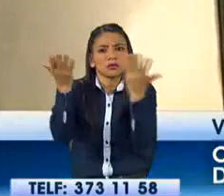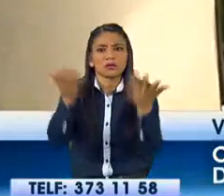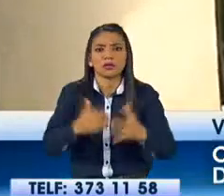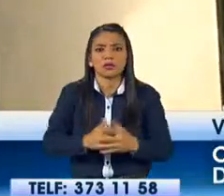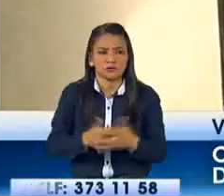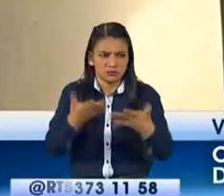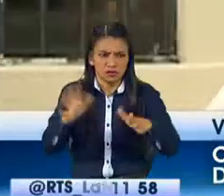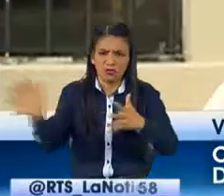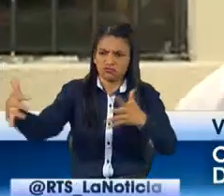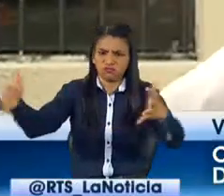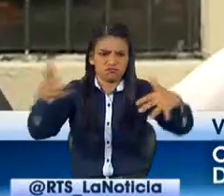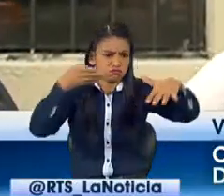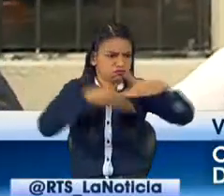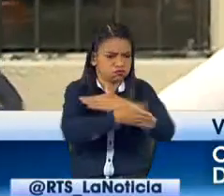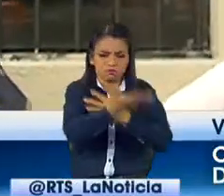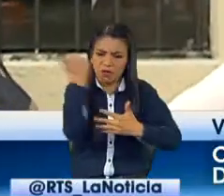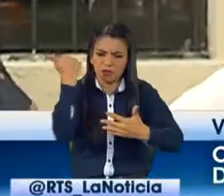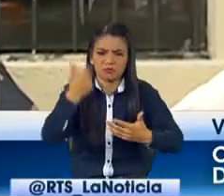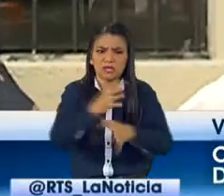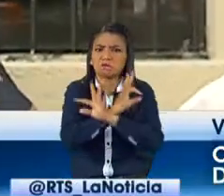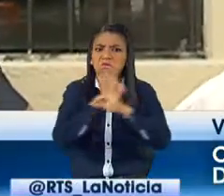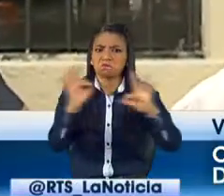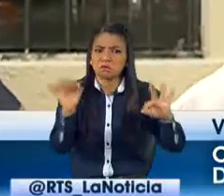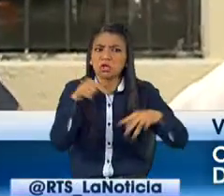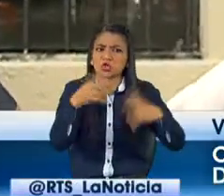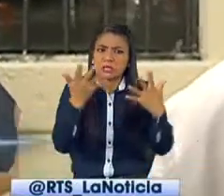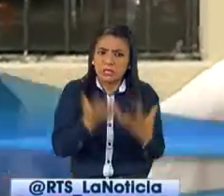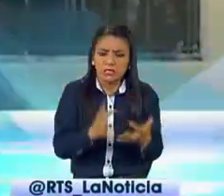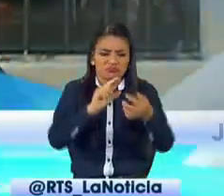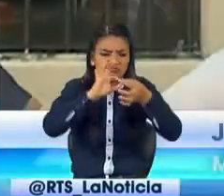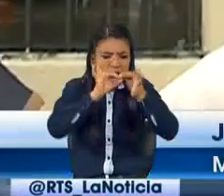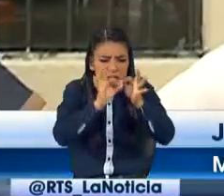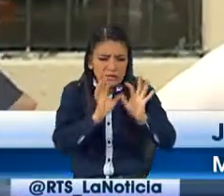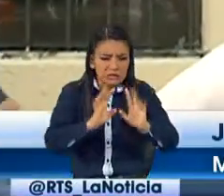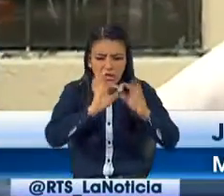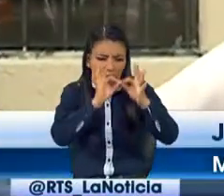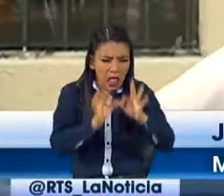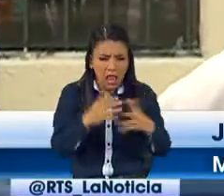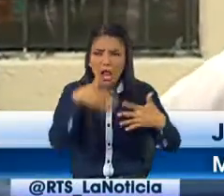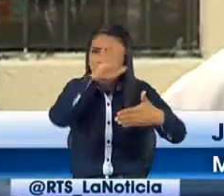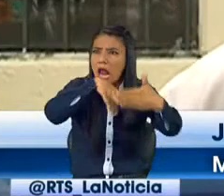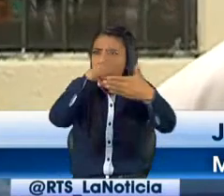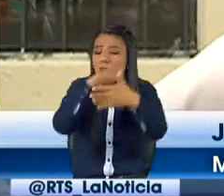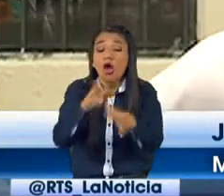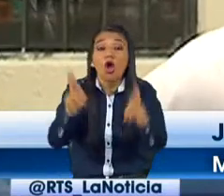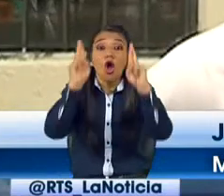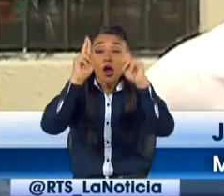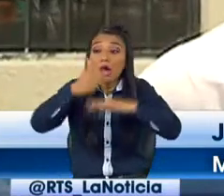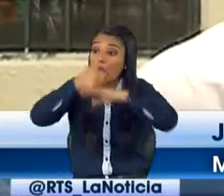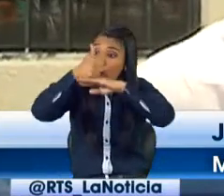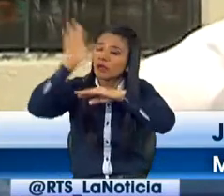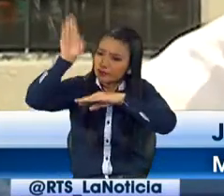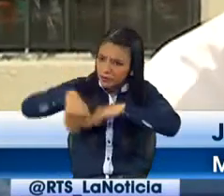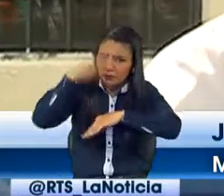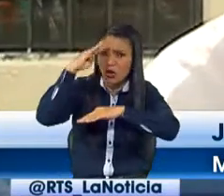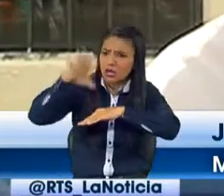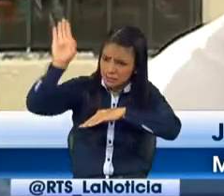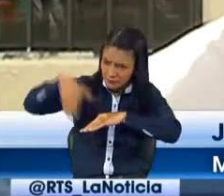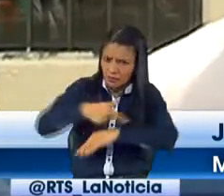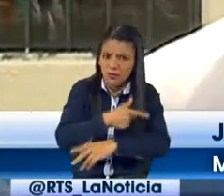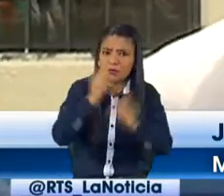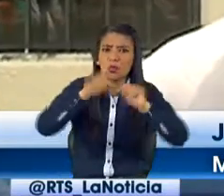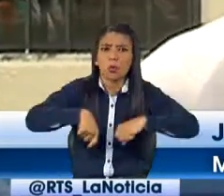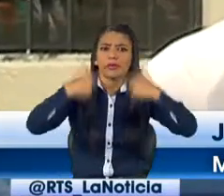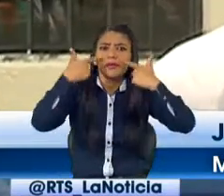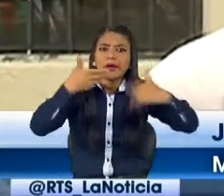y limpiarla. La vamos a adecuar para que sea nuestra sede y ojalá nos quieran acompañar autoridades policiales, teniendo aquí